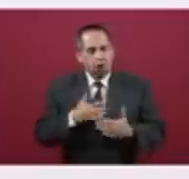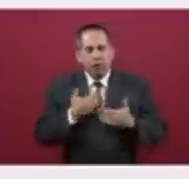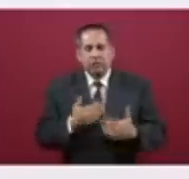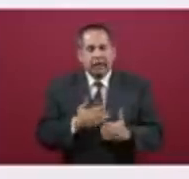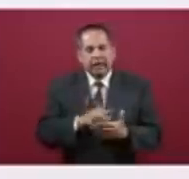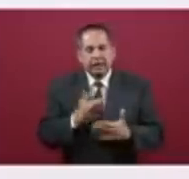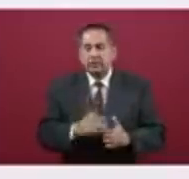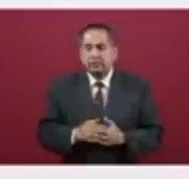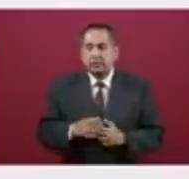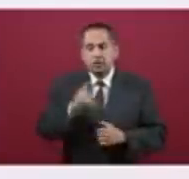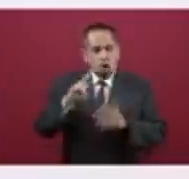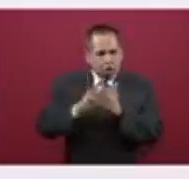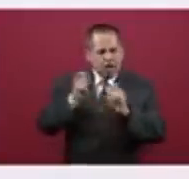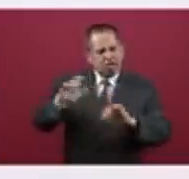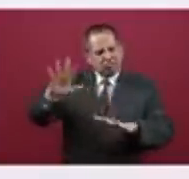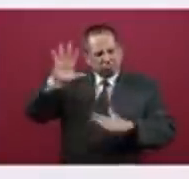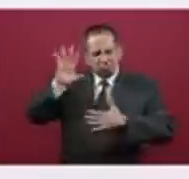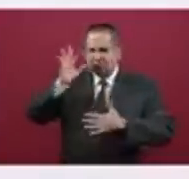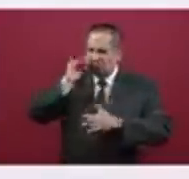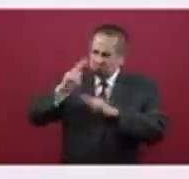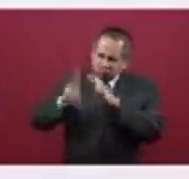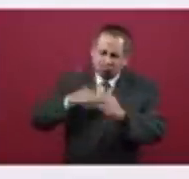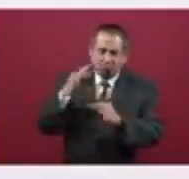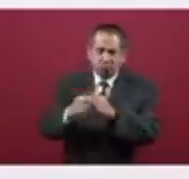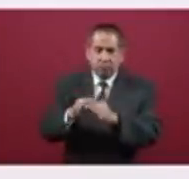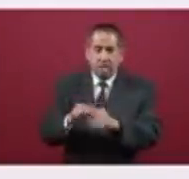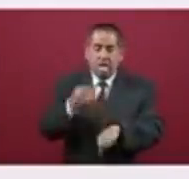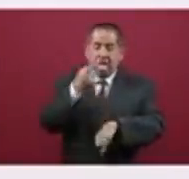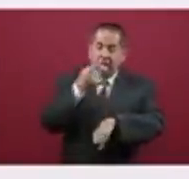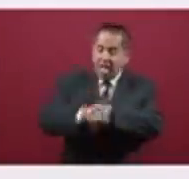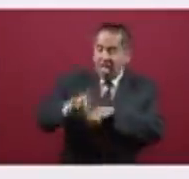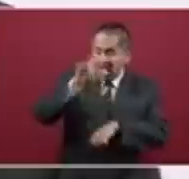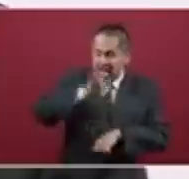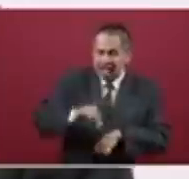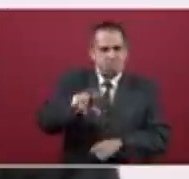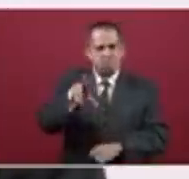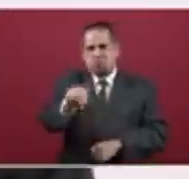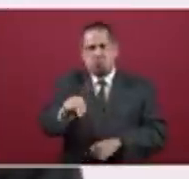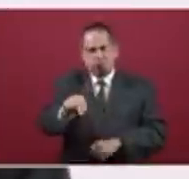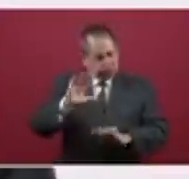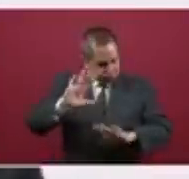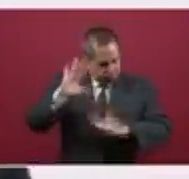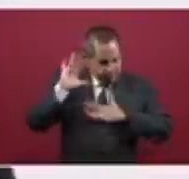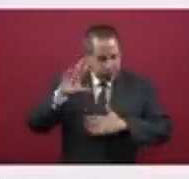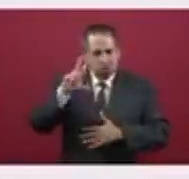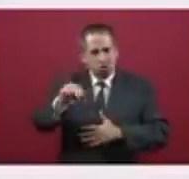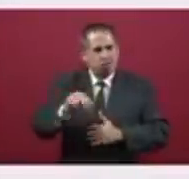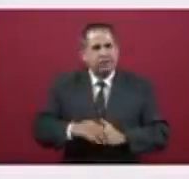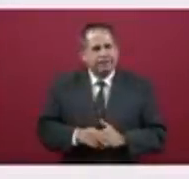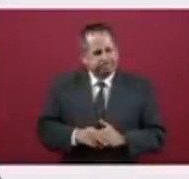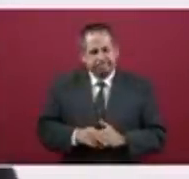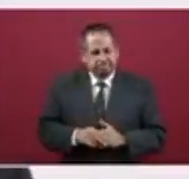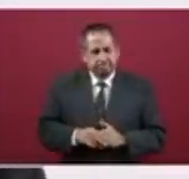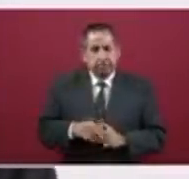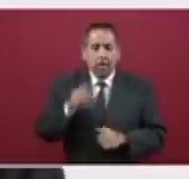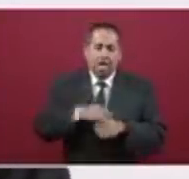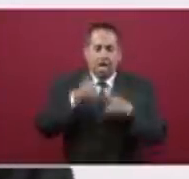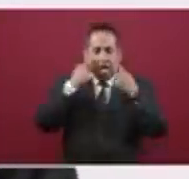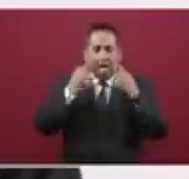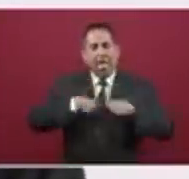el compromiso de no fallar nunca jamás claudicar